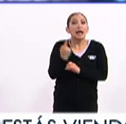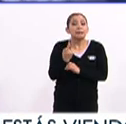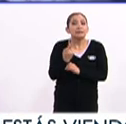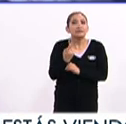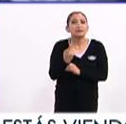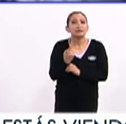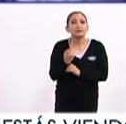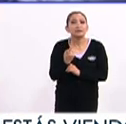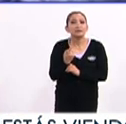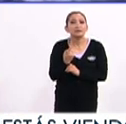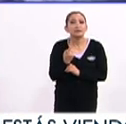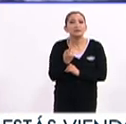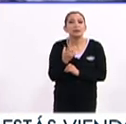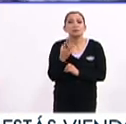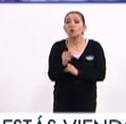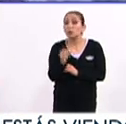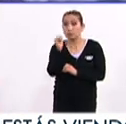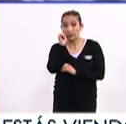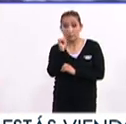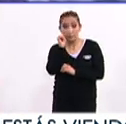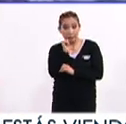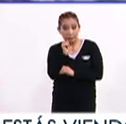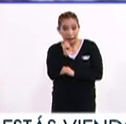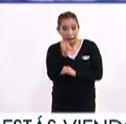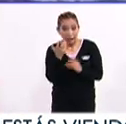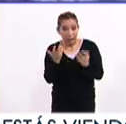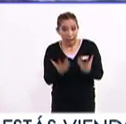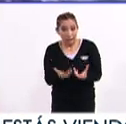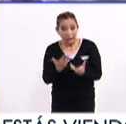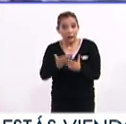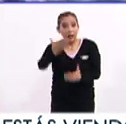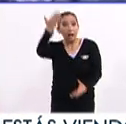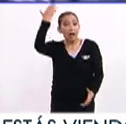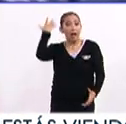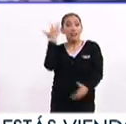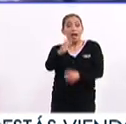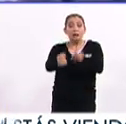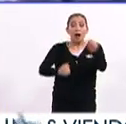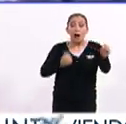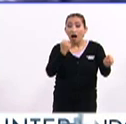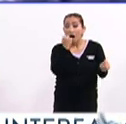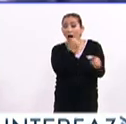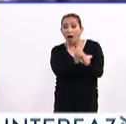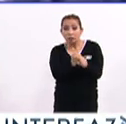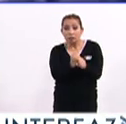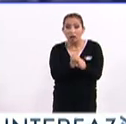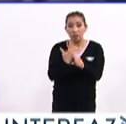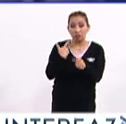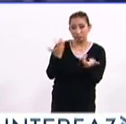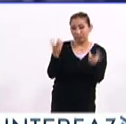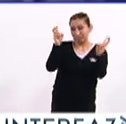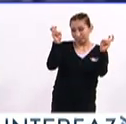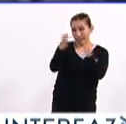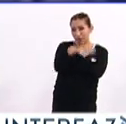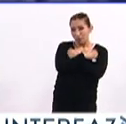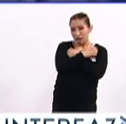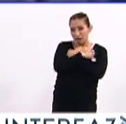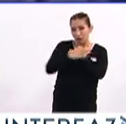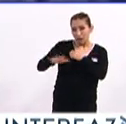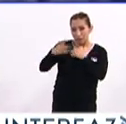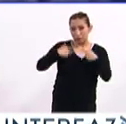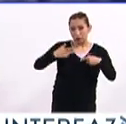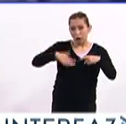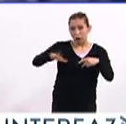que no siempre lo que se hizo hace 10 años en términos de educación